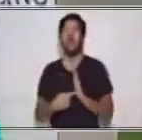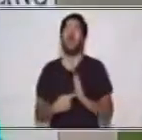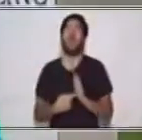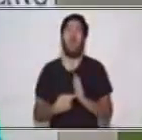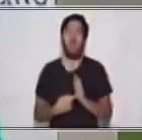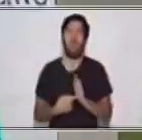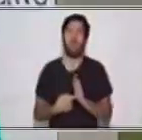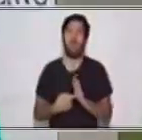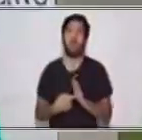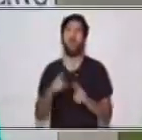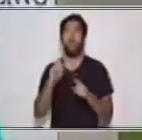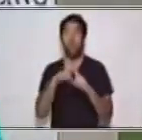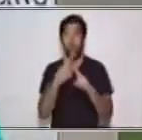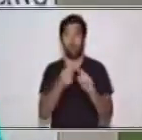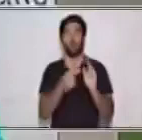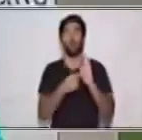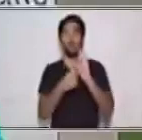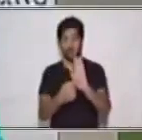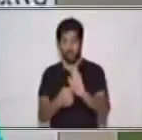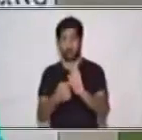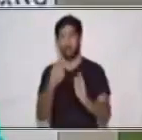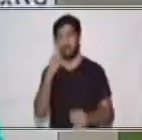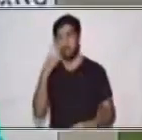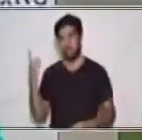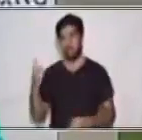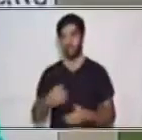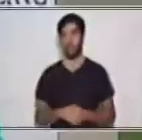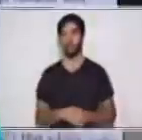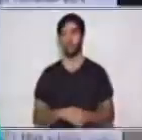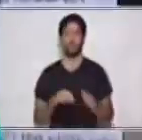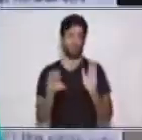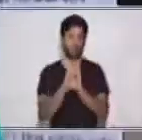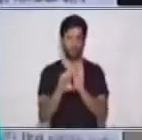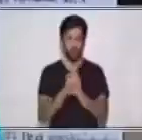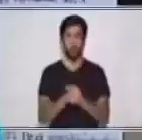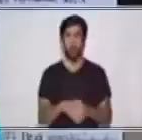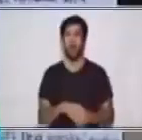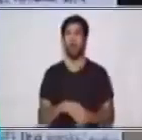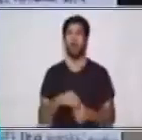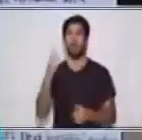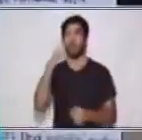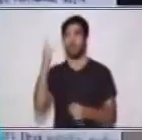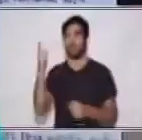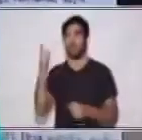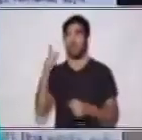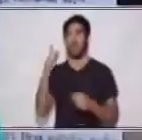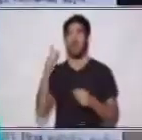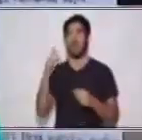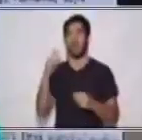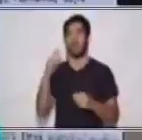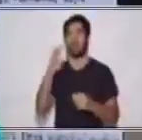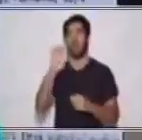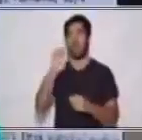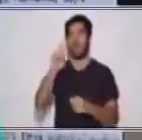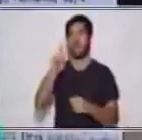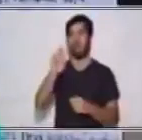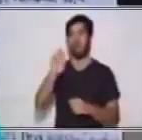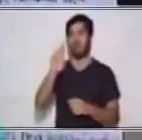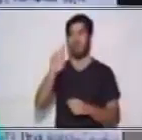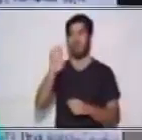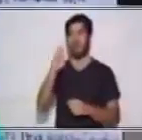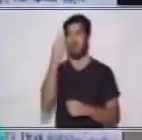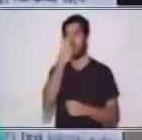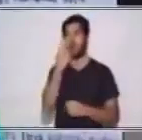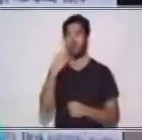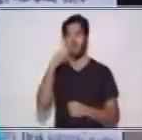Veamos las proposiciones o las oraciones que se nos plantean. Por ejemplo, la cima del Everest, la montaña más alta de la